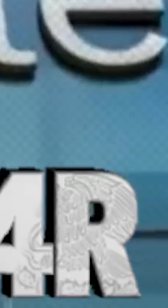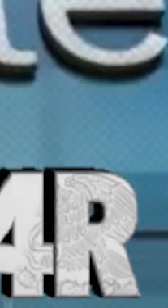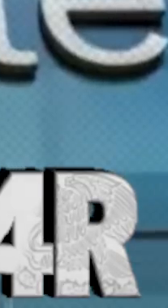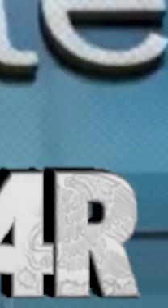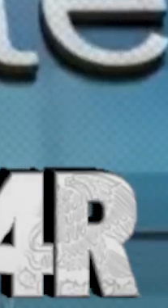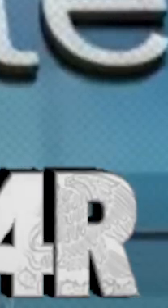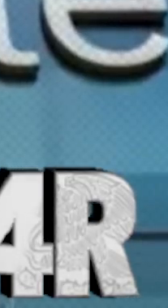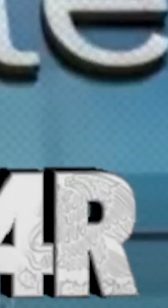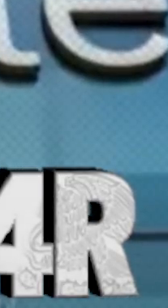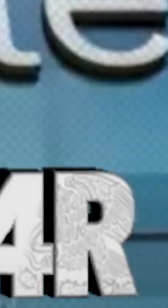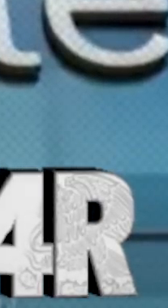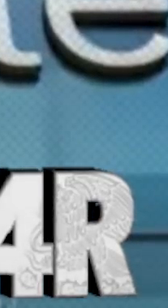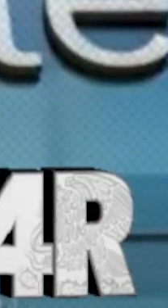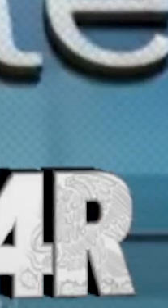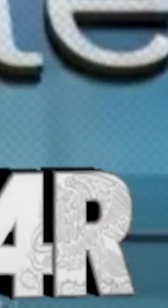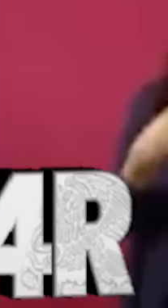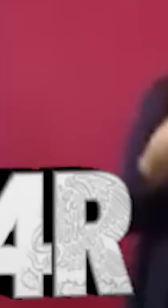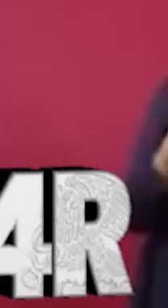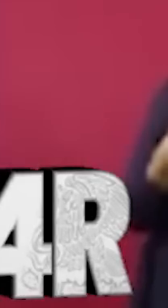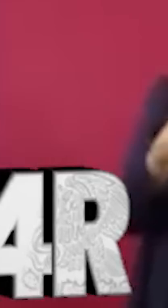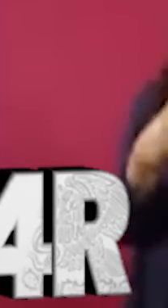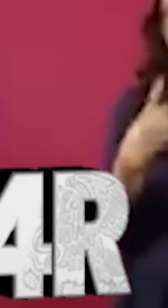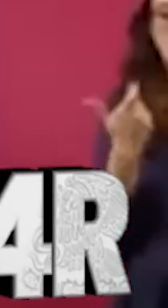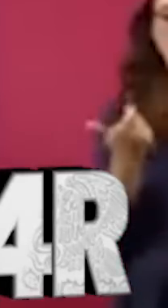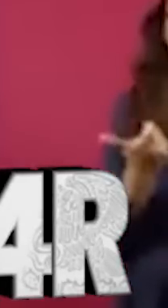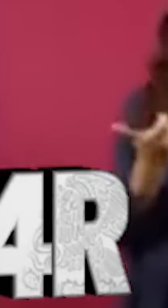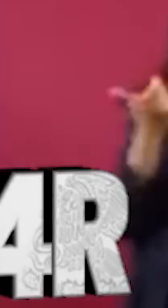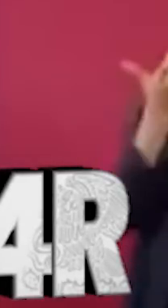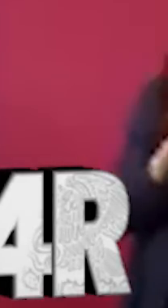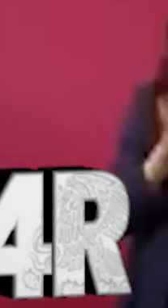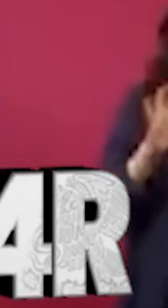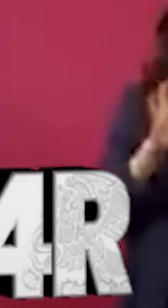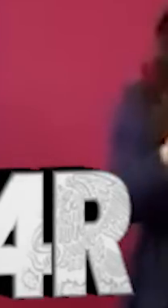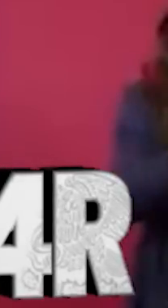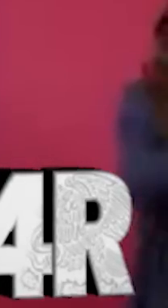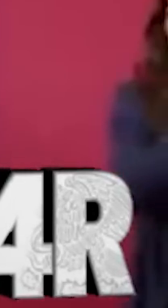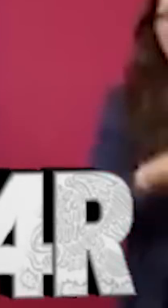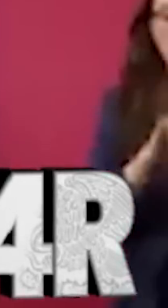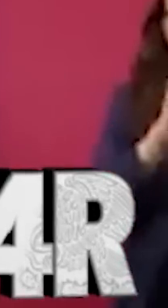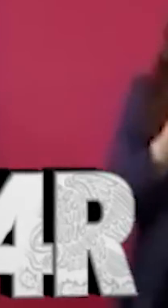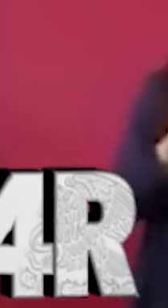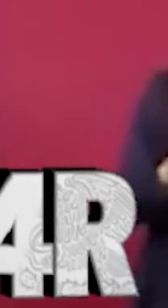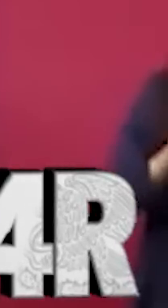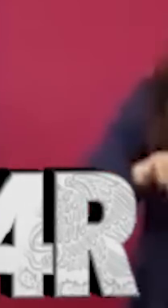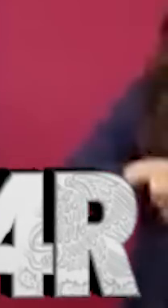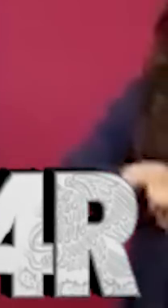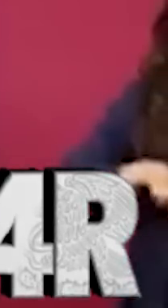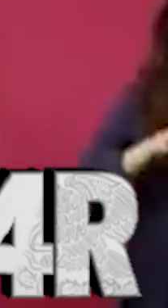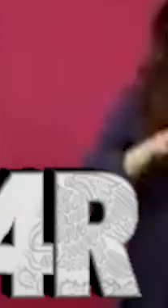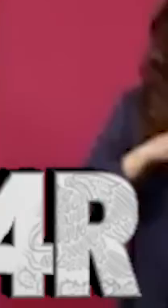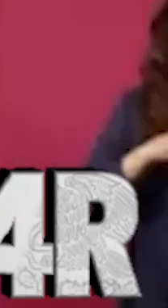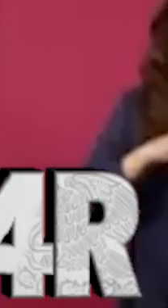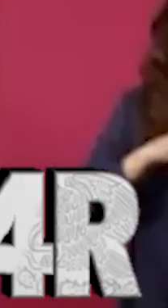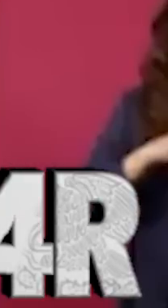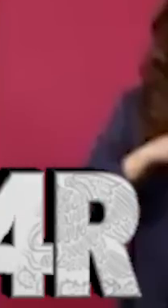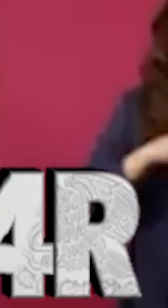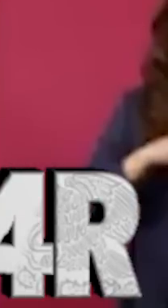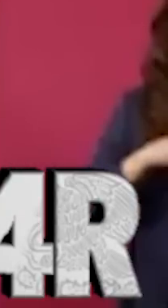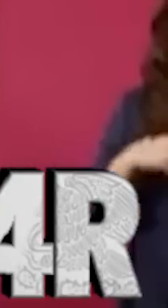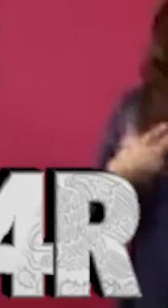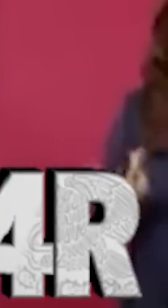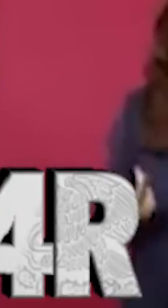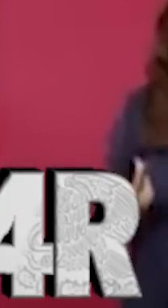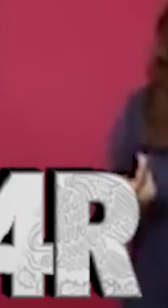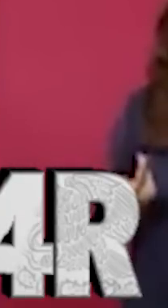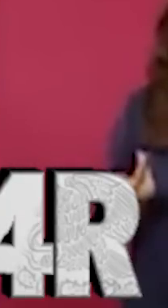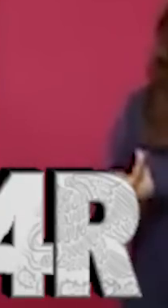el video, por favor dejen su like, comenten y compartan con todos sus amigos para que también estén bien informados acerca de lo que